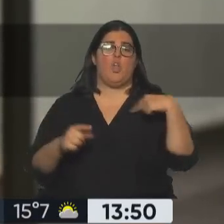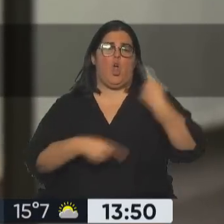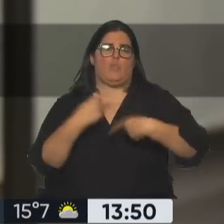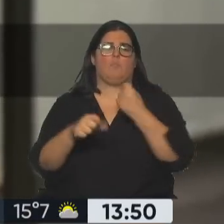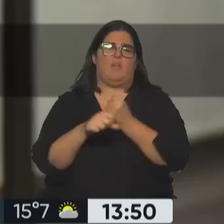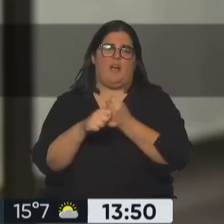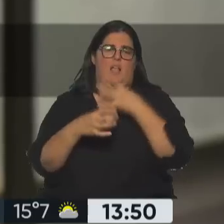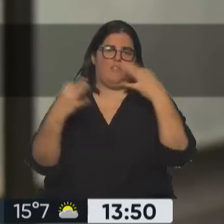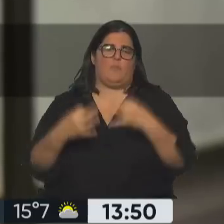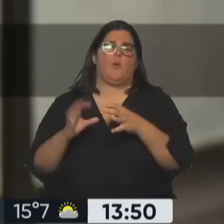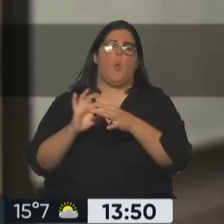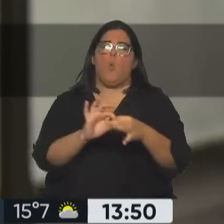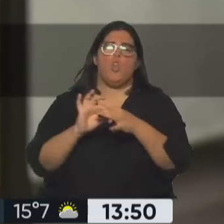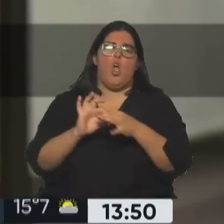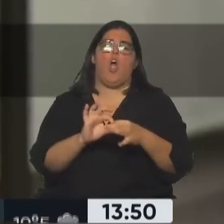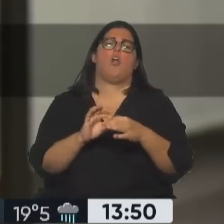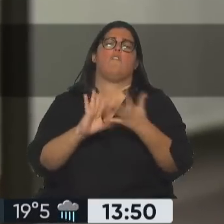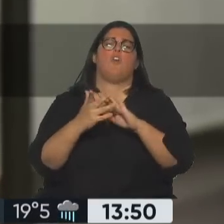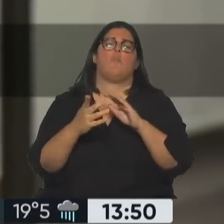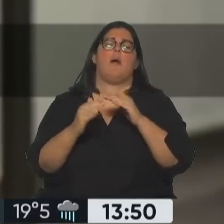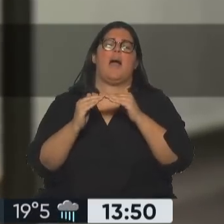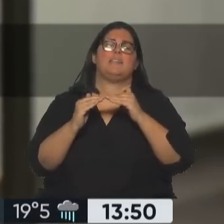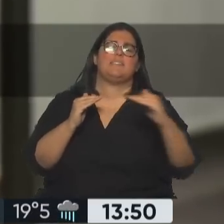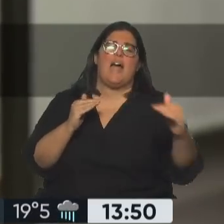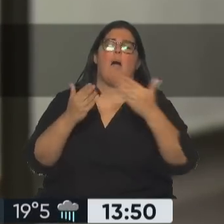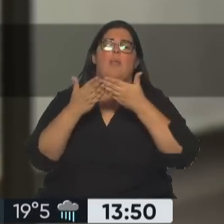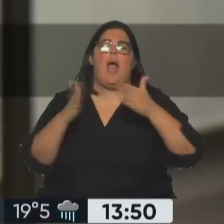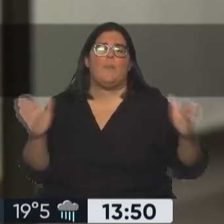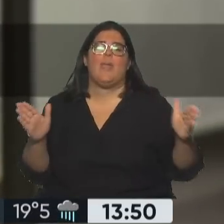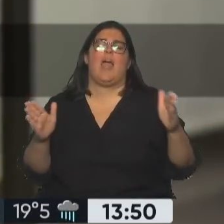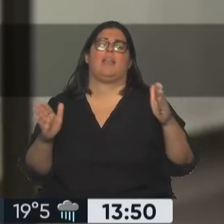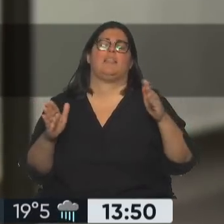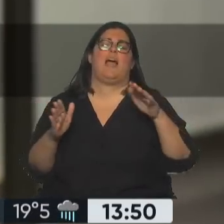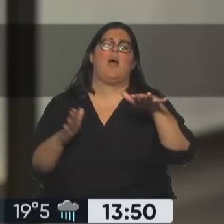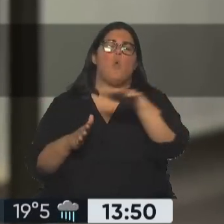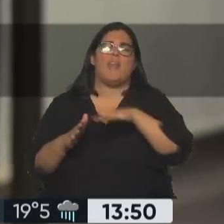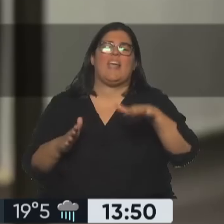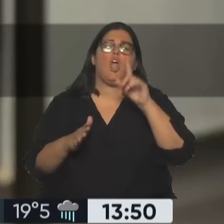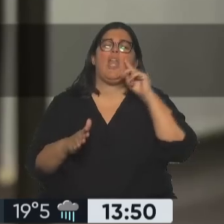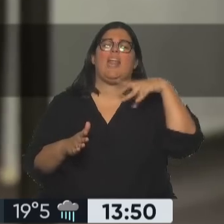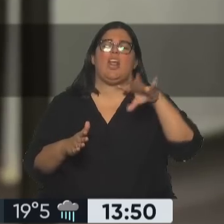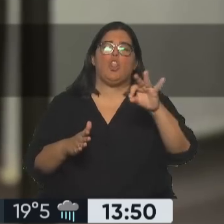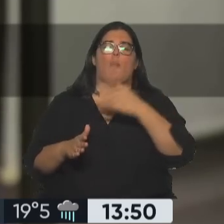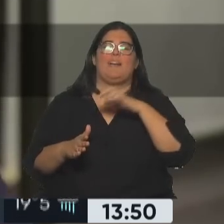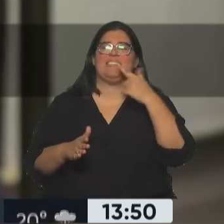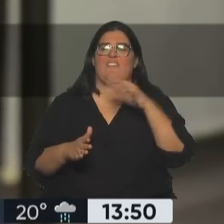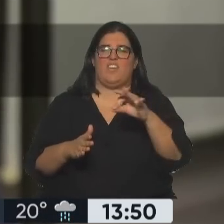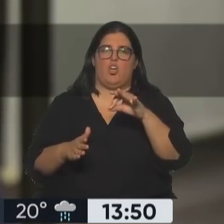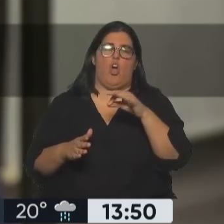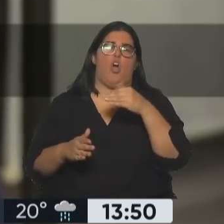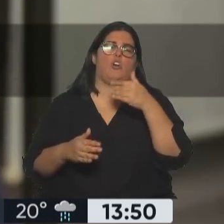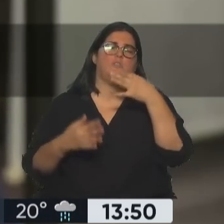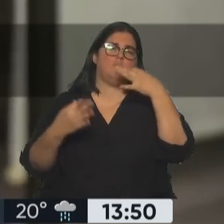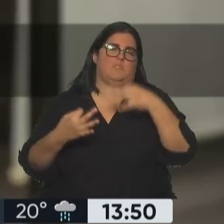standing together for an open, stable, secure and prosperous Indo-Pacific region.